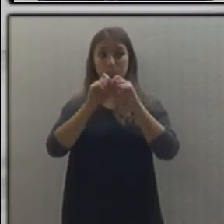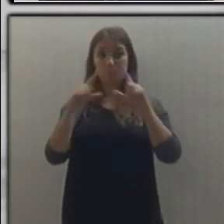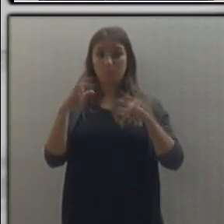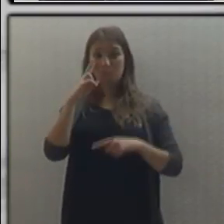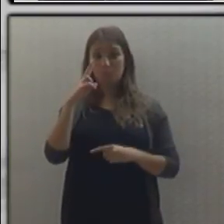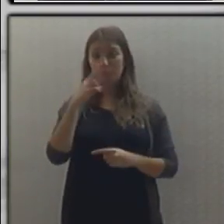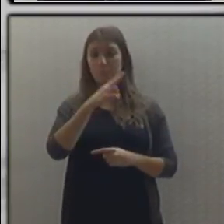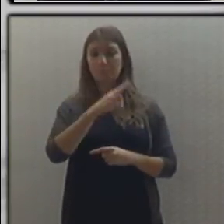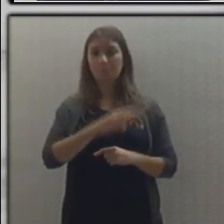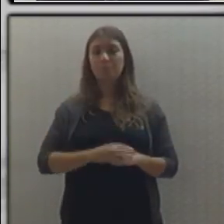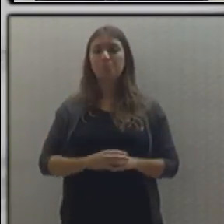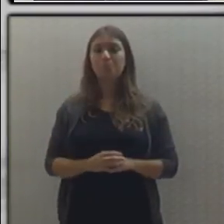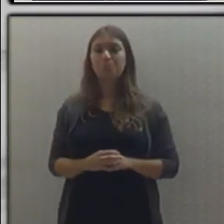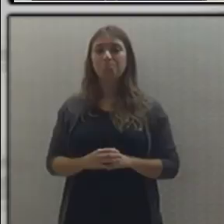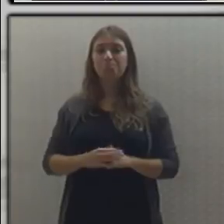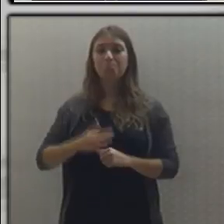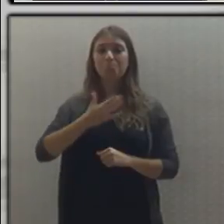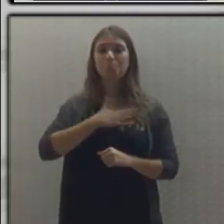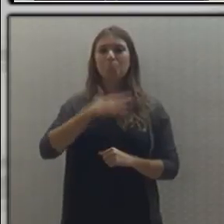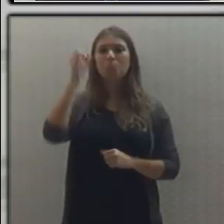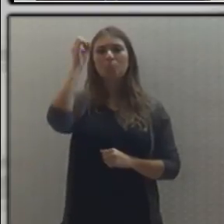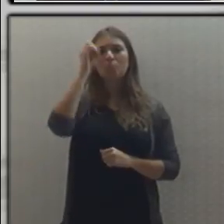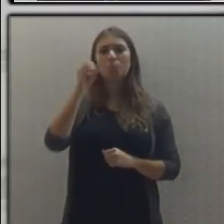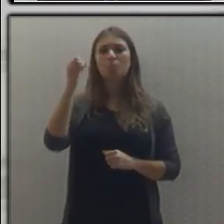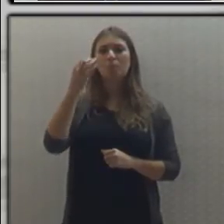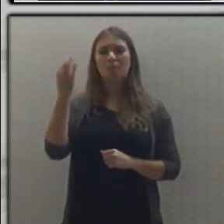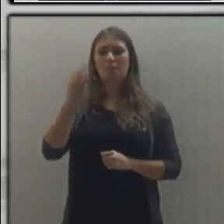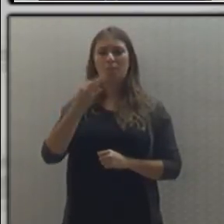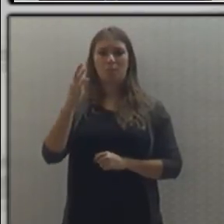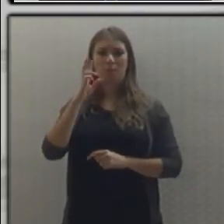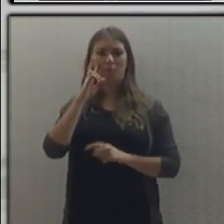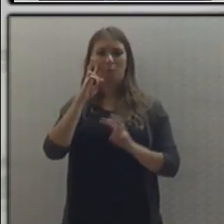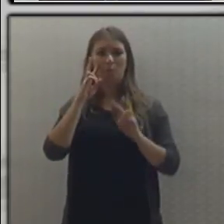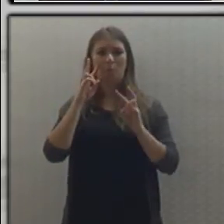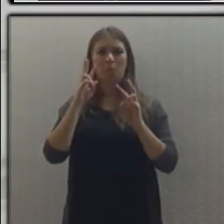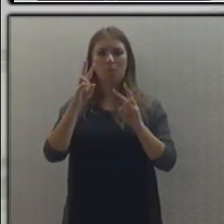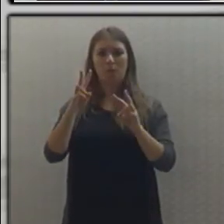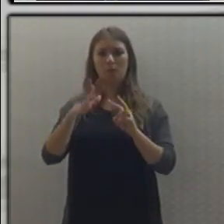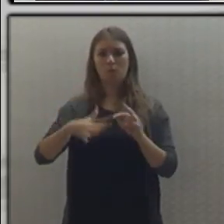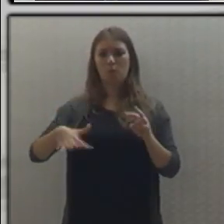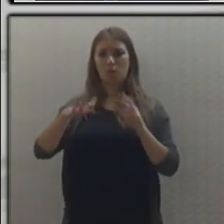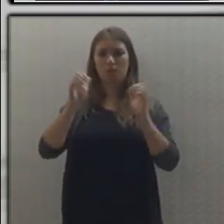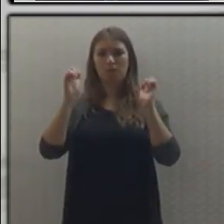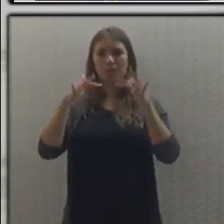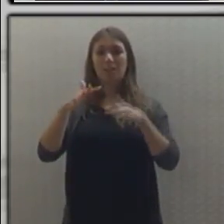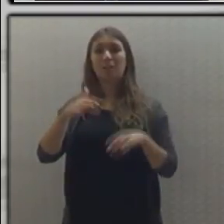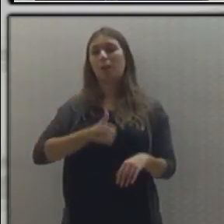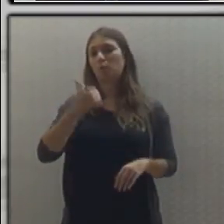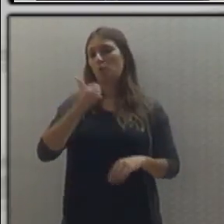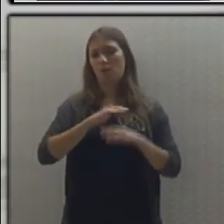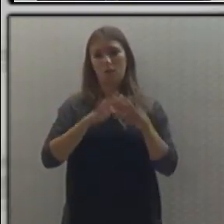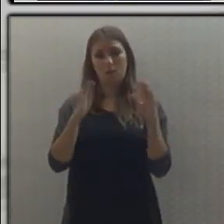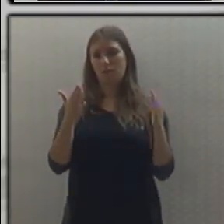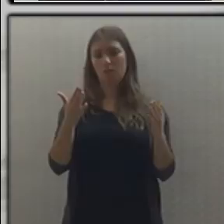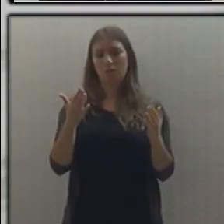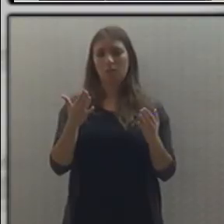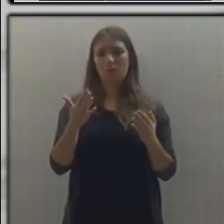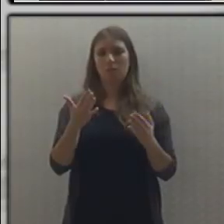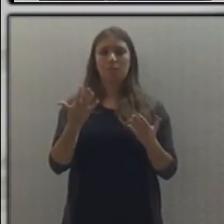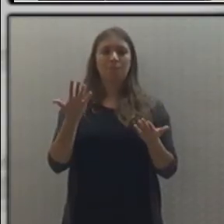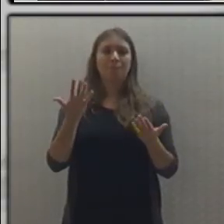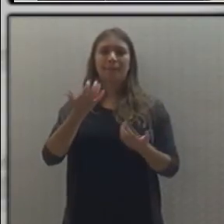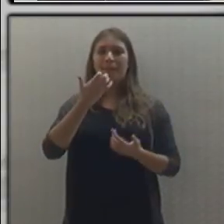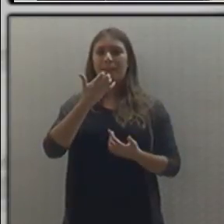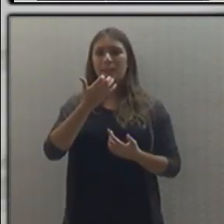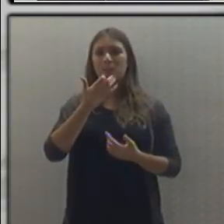son, yo creo, en mi opinión, tenemos que favorecer los puntos de encuentro, pero casuales. Es decir, no